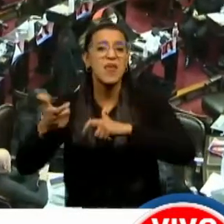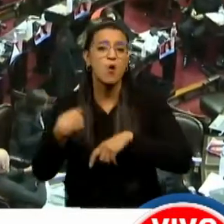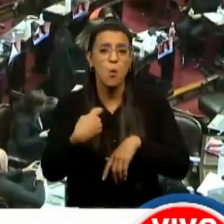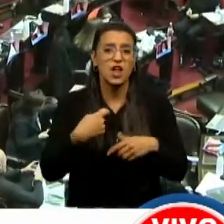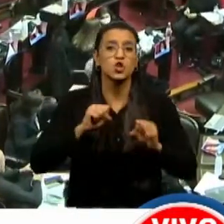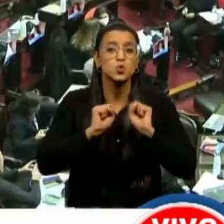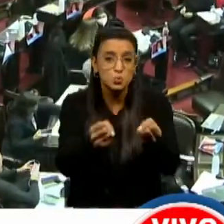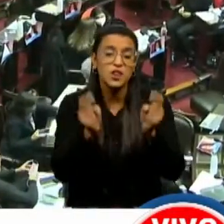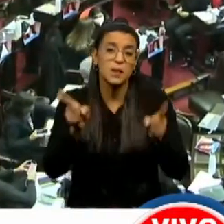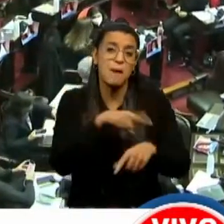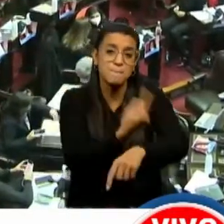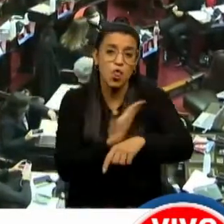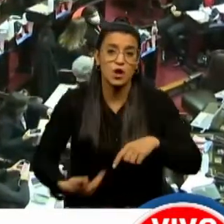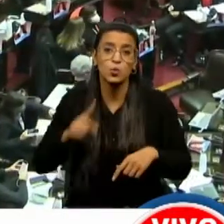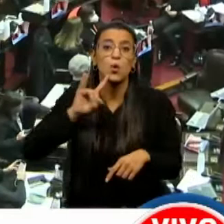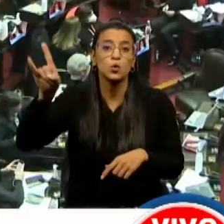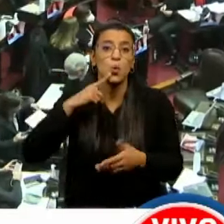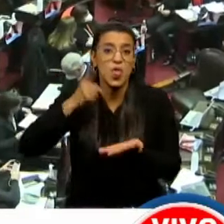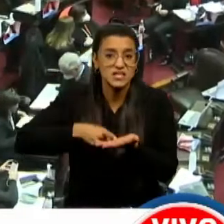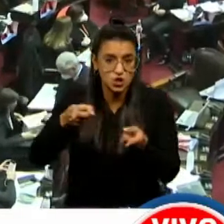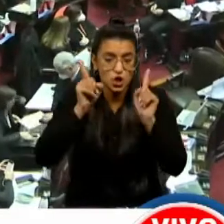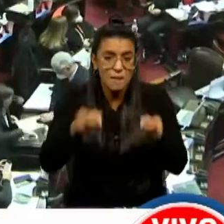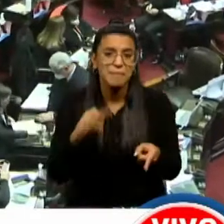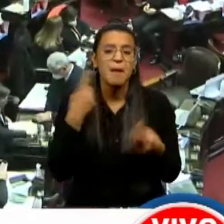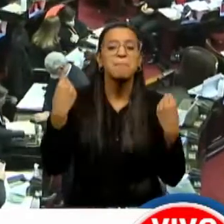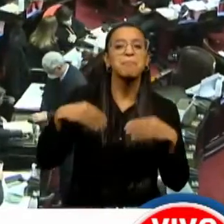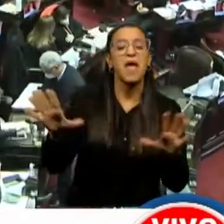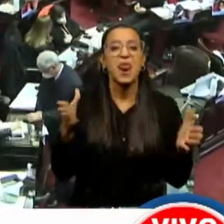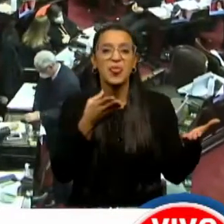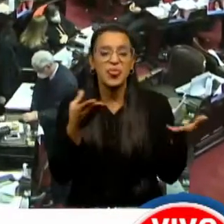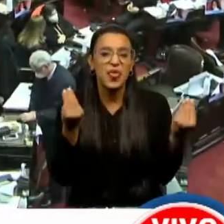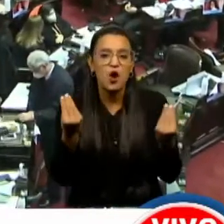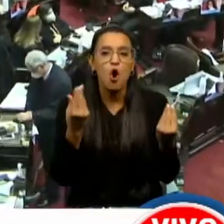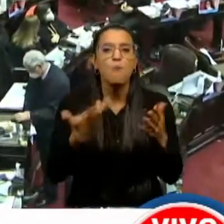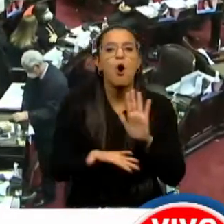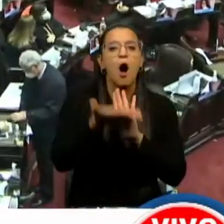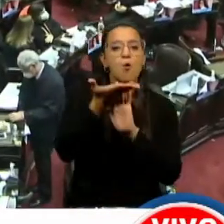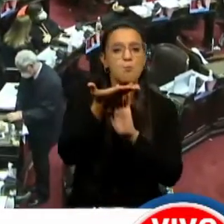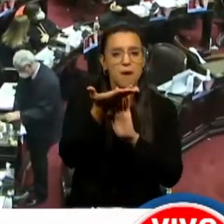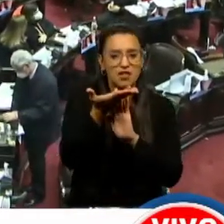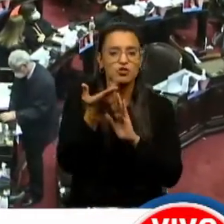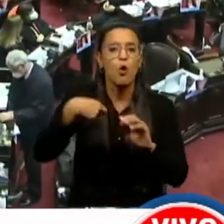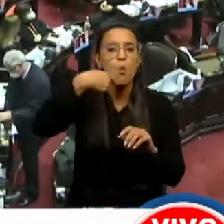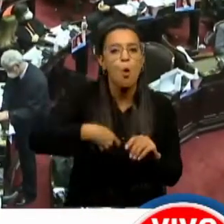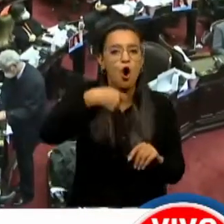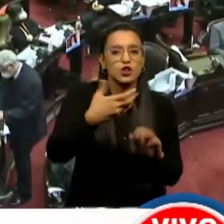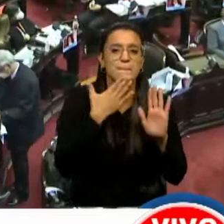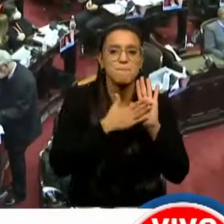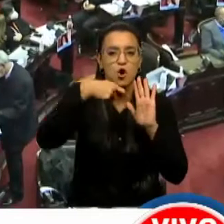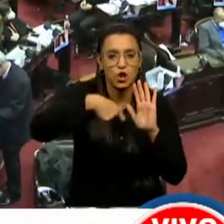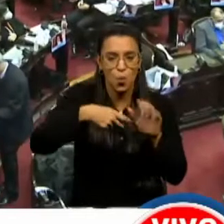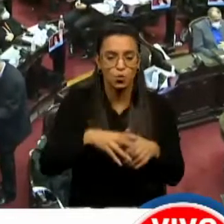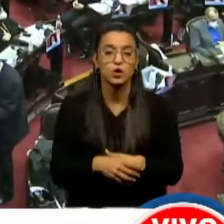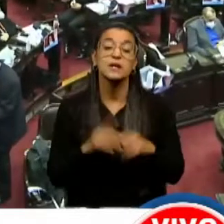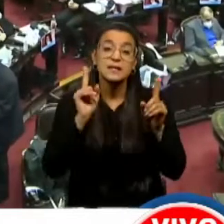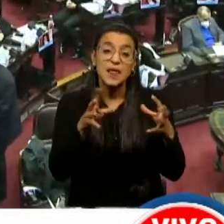jubilatoria por parte del Ejecutivo, que con eso se perdió referencia sobre el aumento de las cuotas del monotributo,